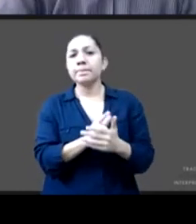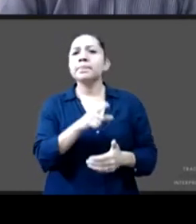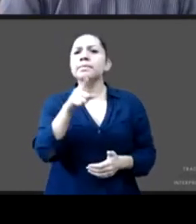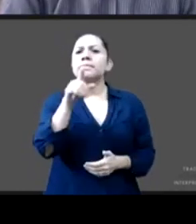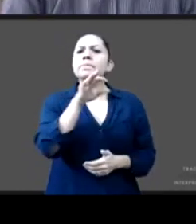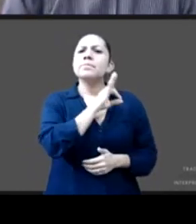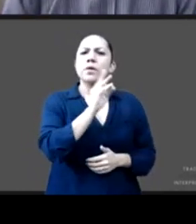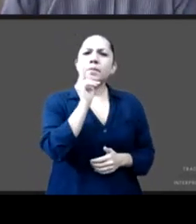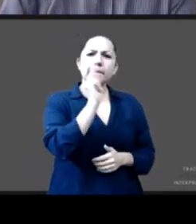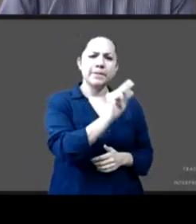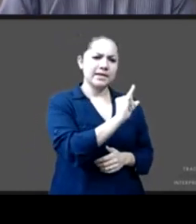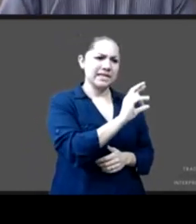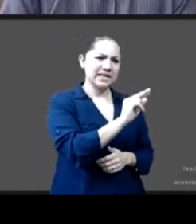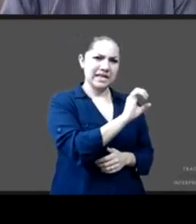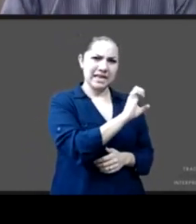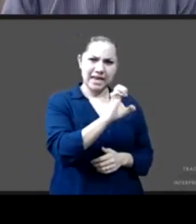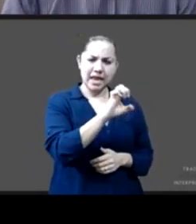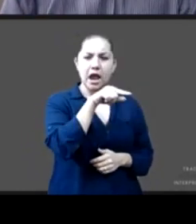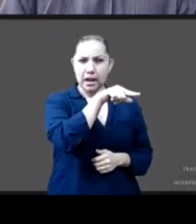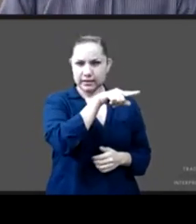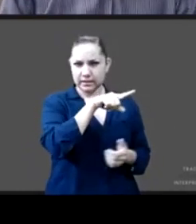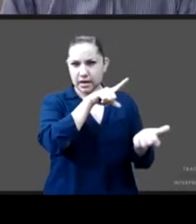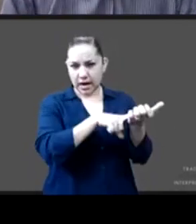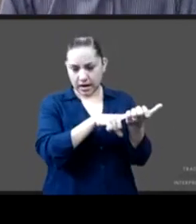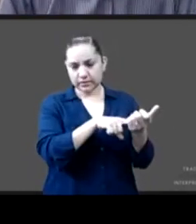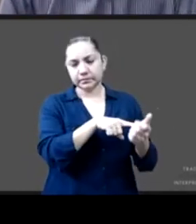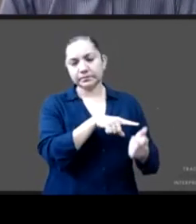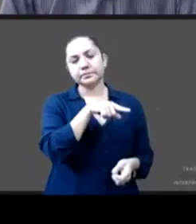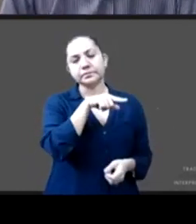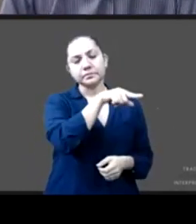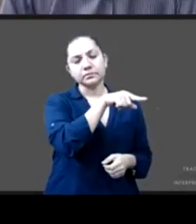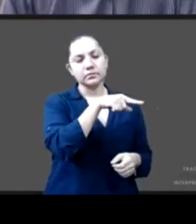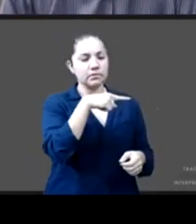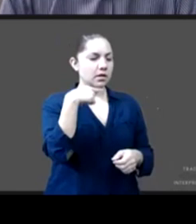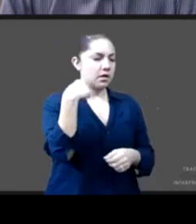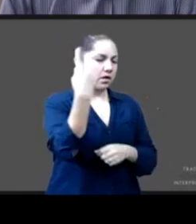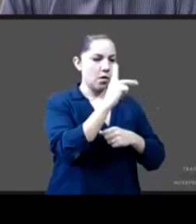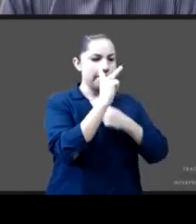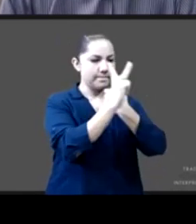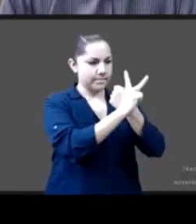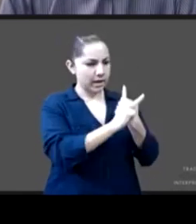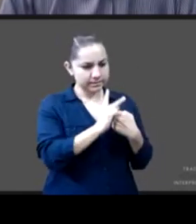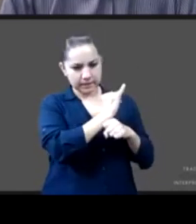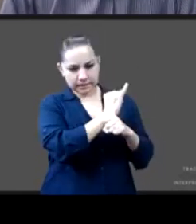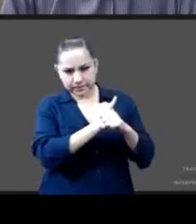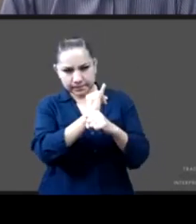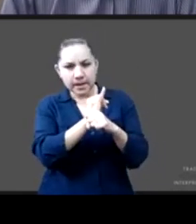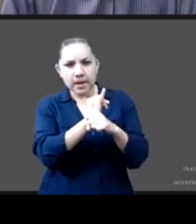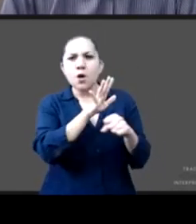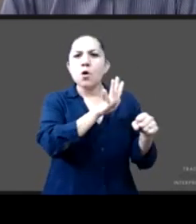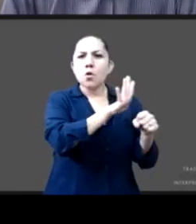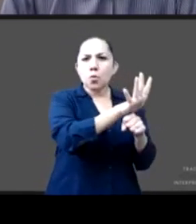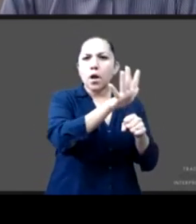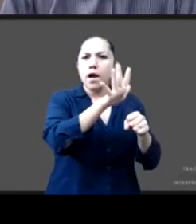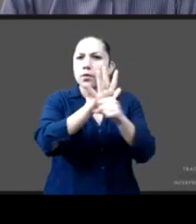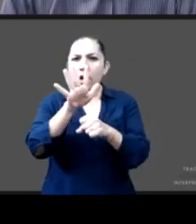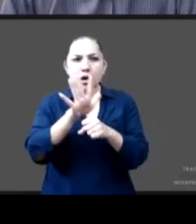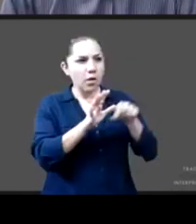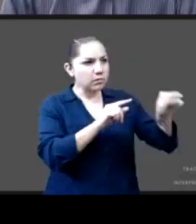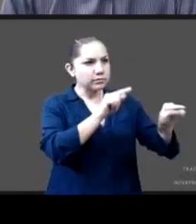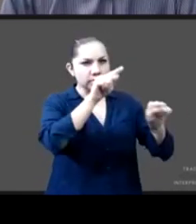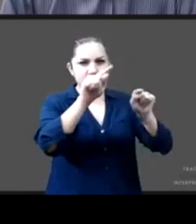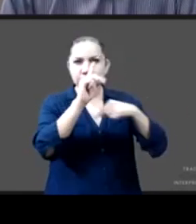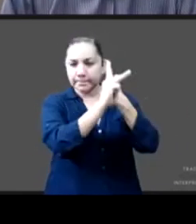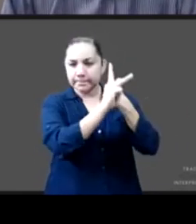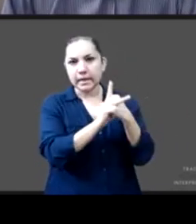voy a colocar ahí. Hemos hecho un estudio a nivel mundial para determinar qué países tienen regulado en su legislación el delito del grooming. Vamos a publicar dentro de poco